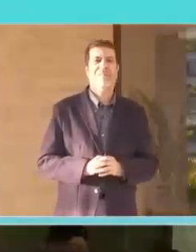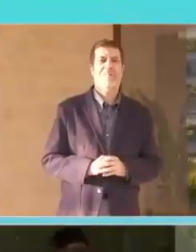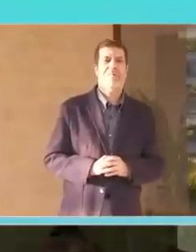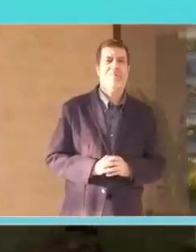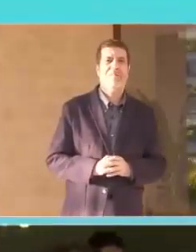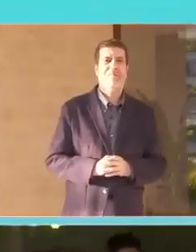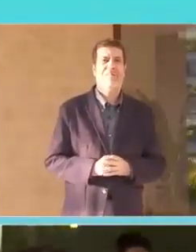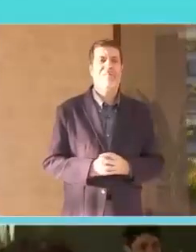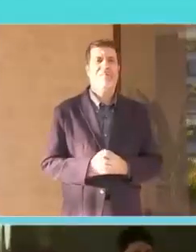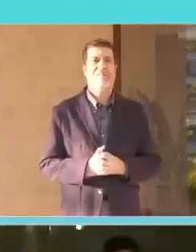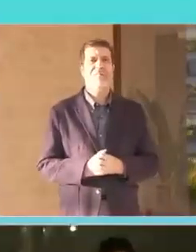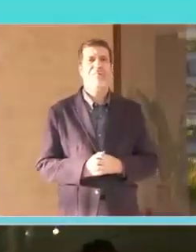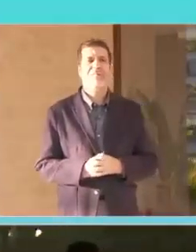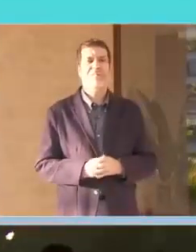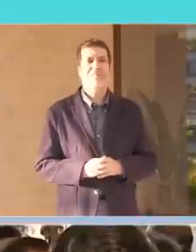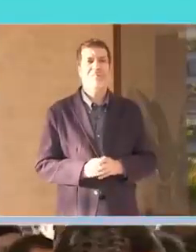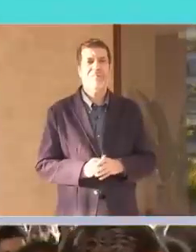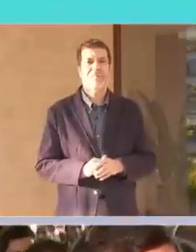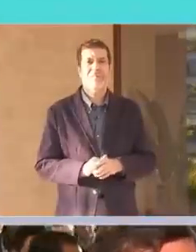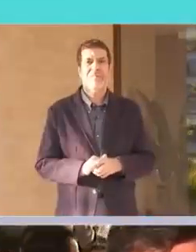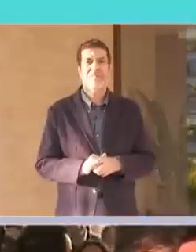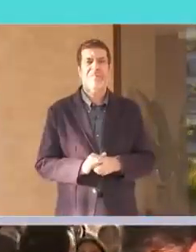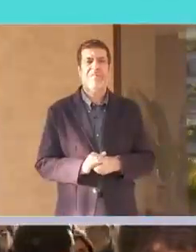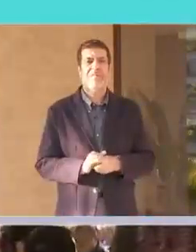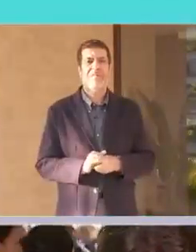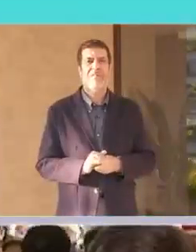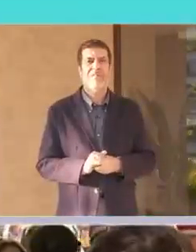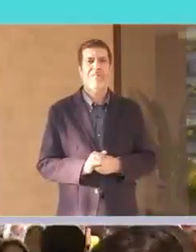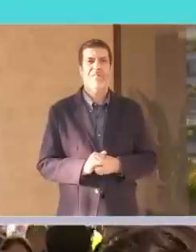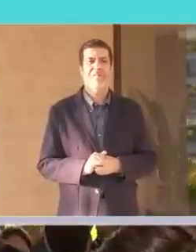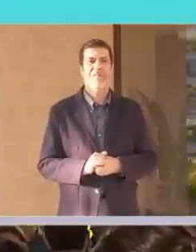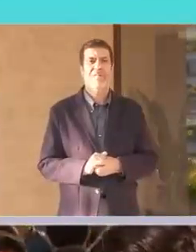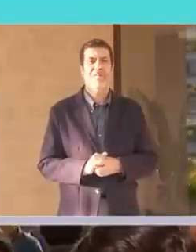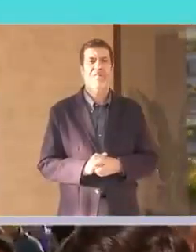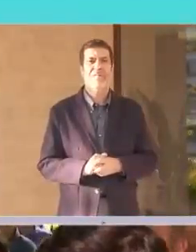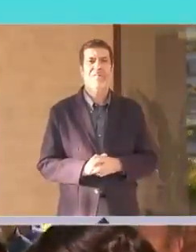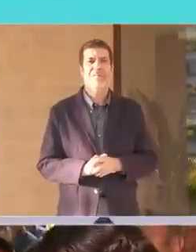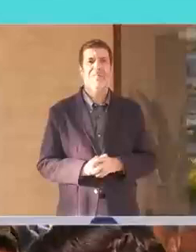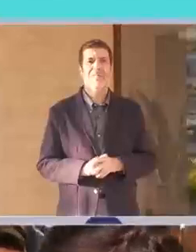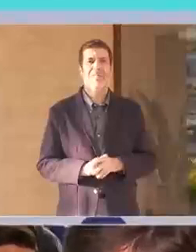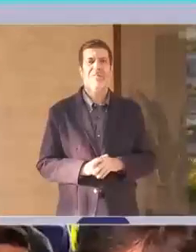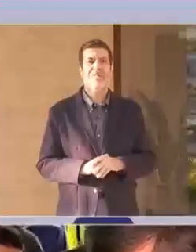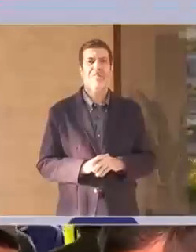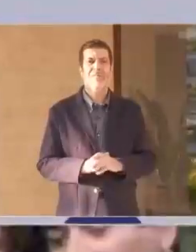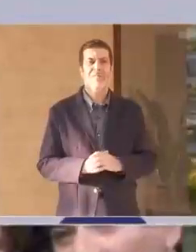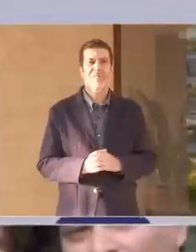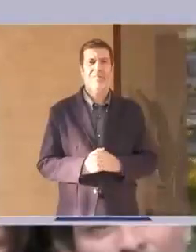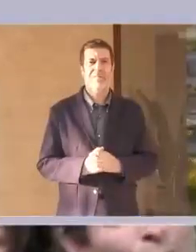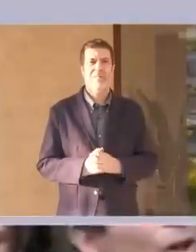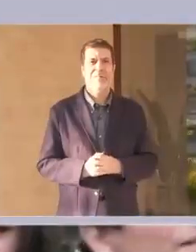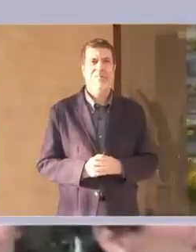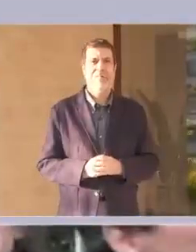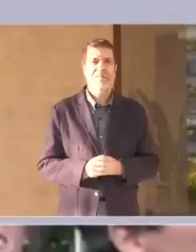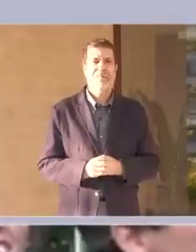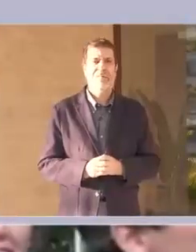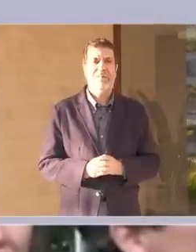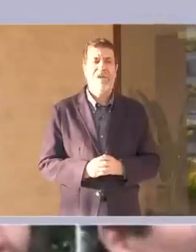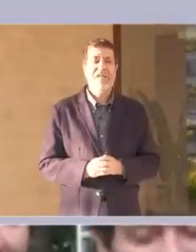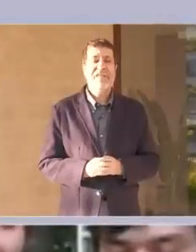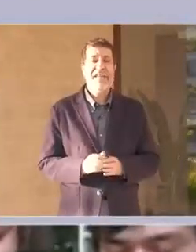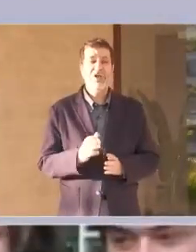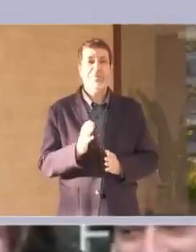hacen hincapié en que quizás sería necesaria una modificación legal. ¿Usted cree que ahí sí tendría que haber una modificación en vez